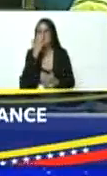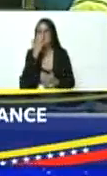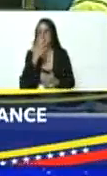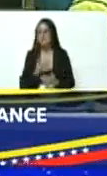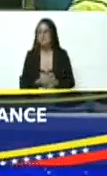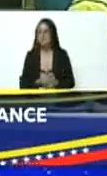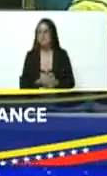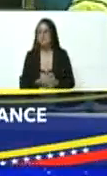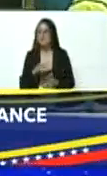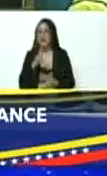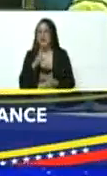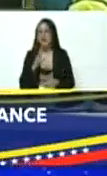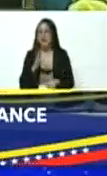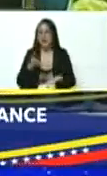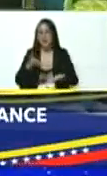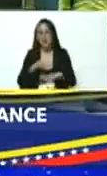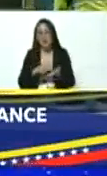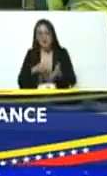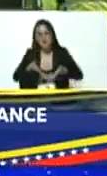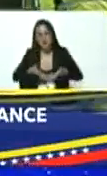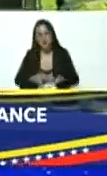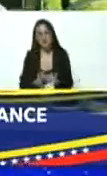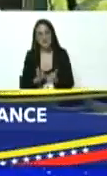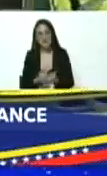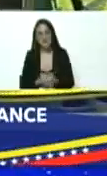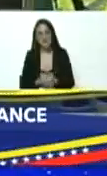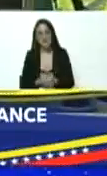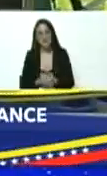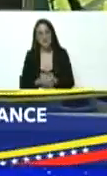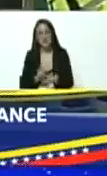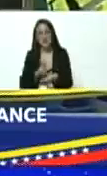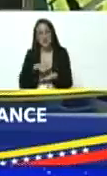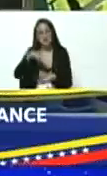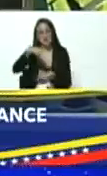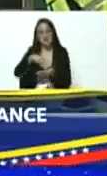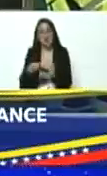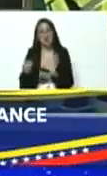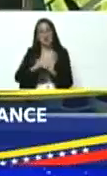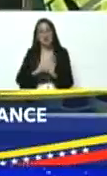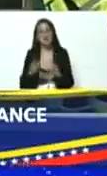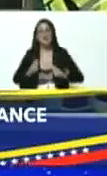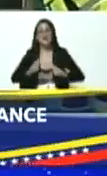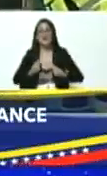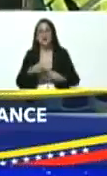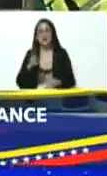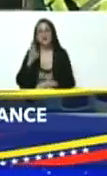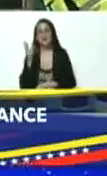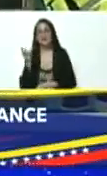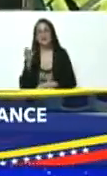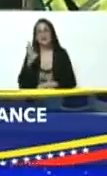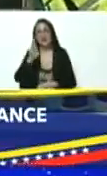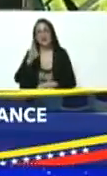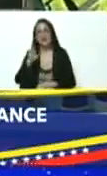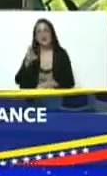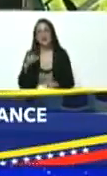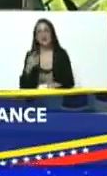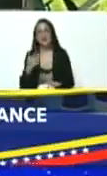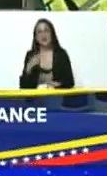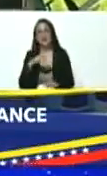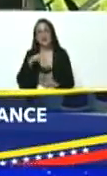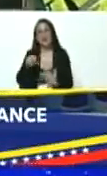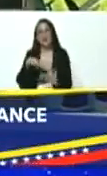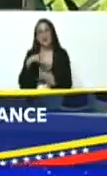Con R de renacimiento, de resurrección y de vida. Y la tercera R, la R de revolucionar,